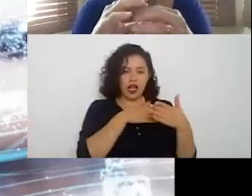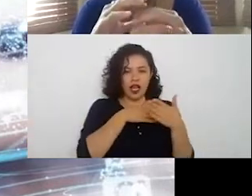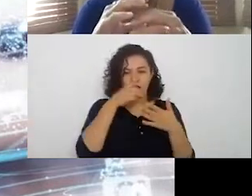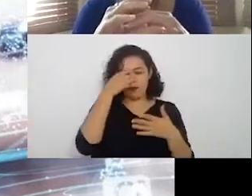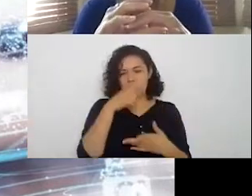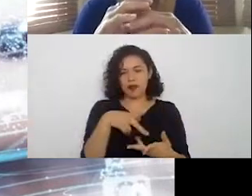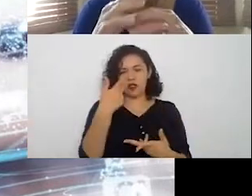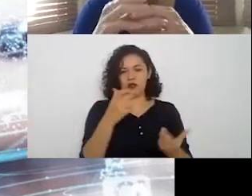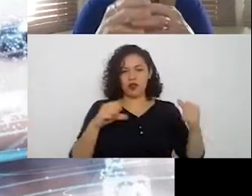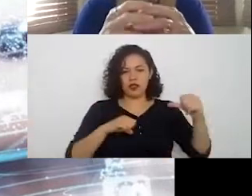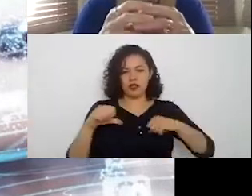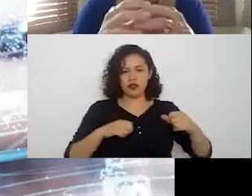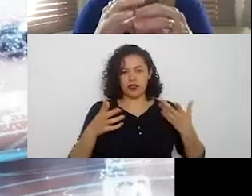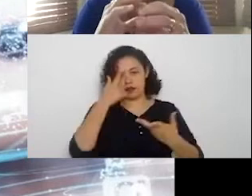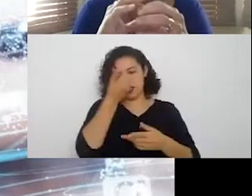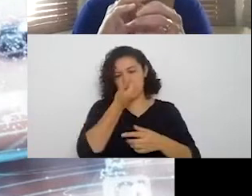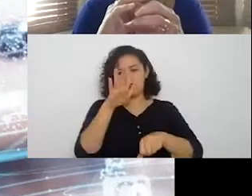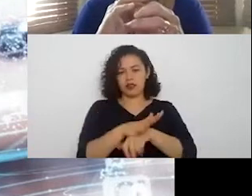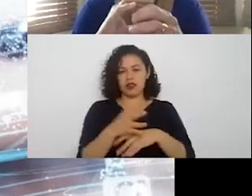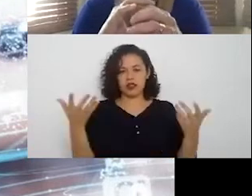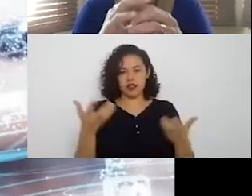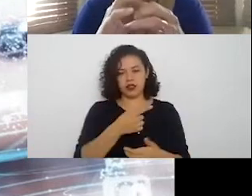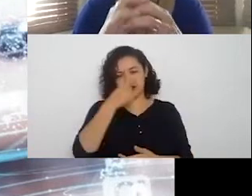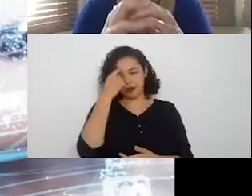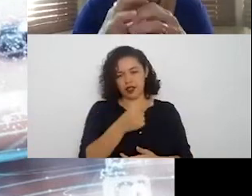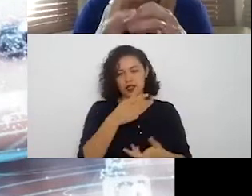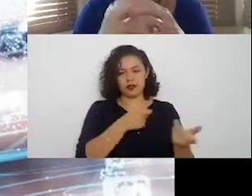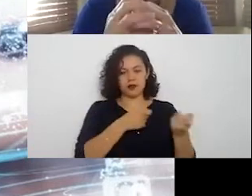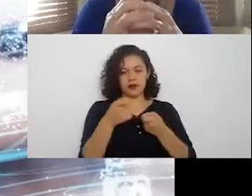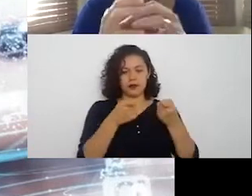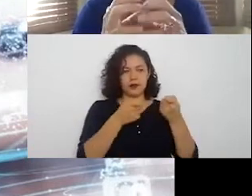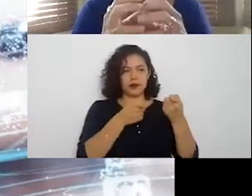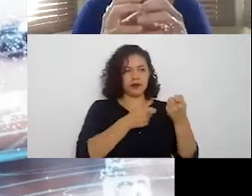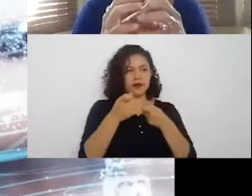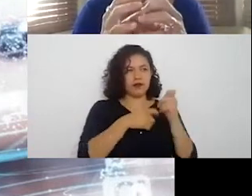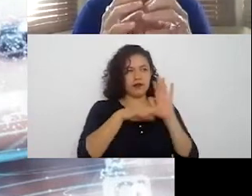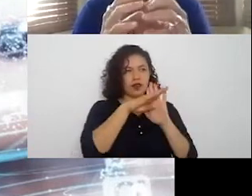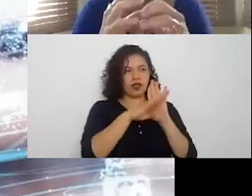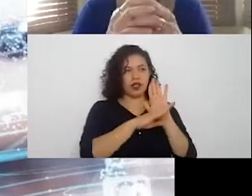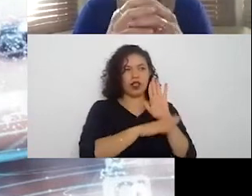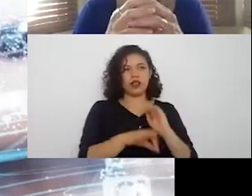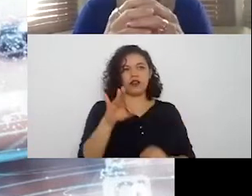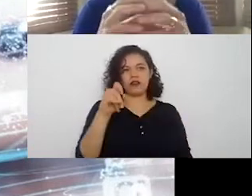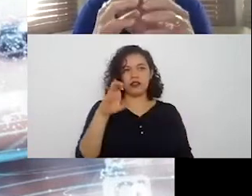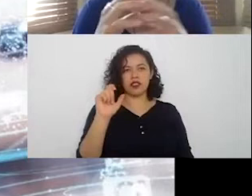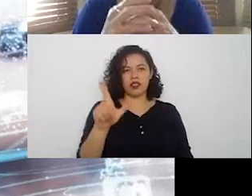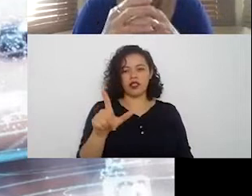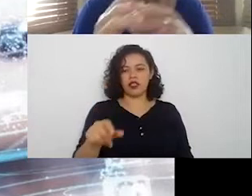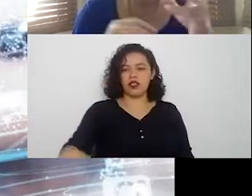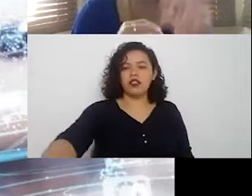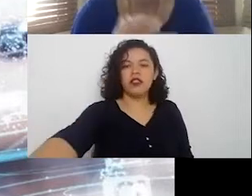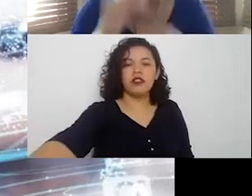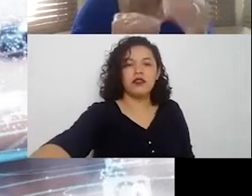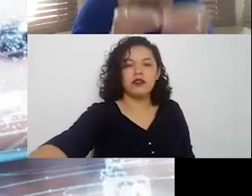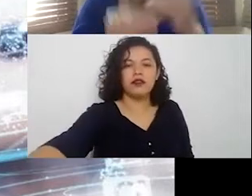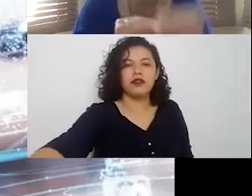en cuestiones administrativas que se regulan por la parte fiscal y que no terminamos de sumarlas